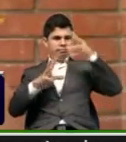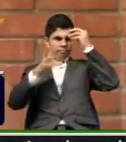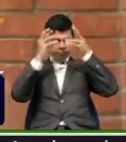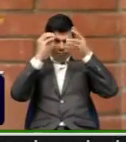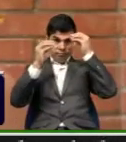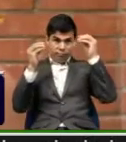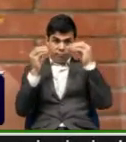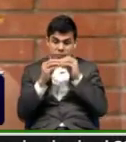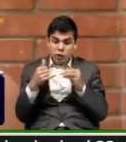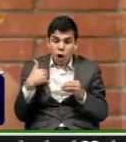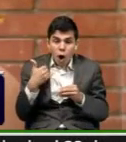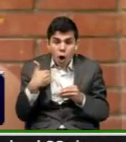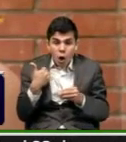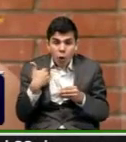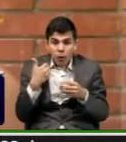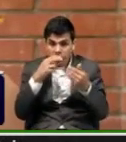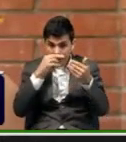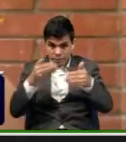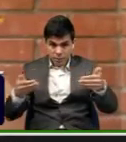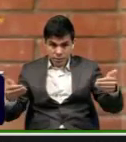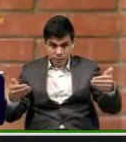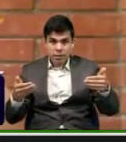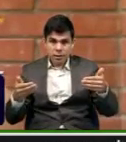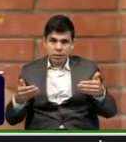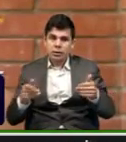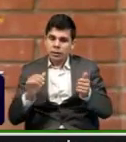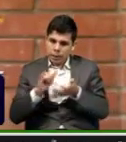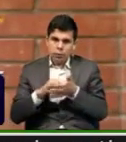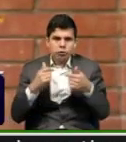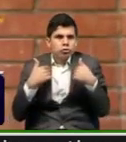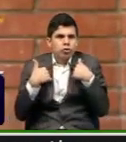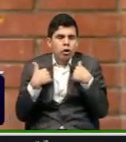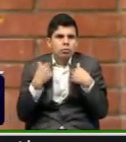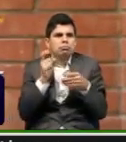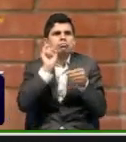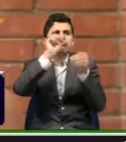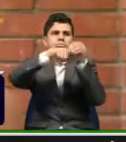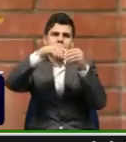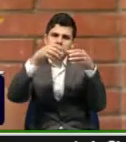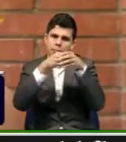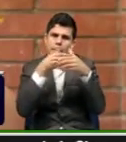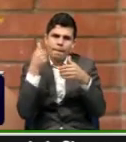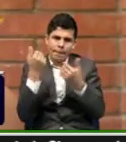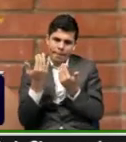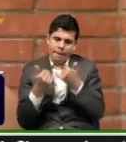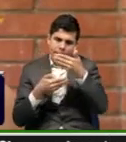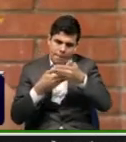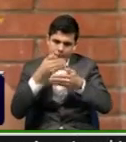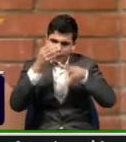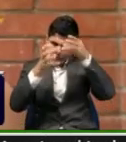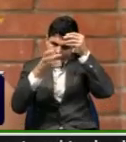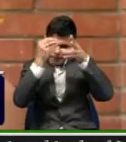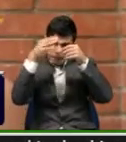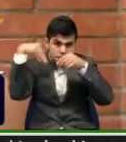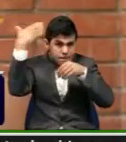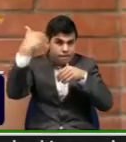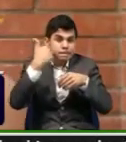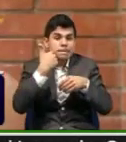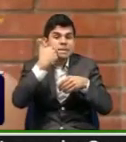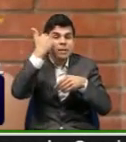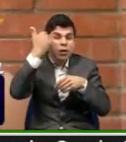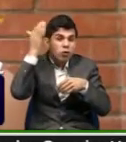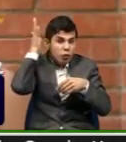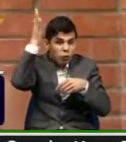ranking junior americano como uno de los mejores, y espero eso me sirva como experiencia para los campeonatos mayores que